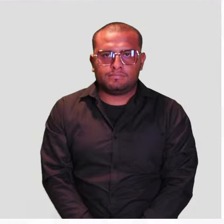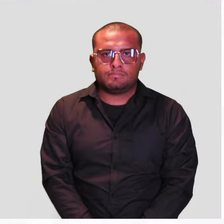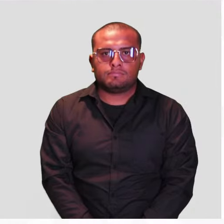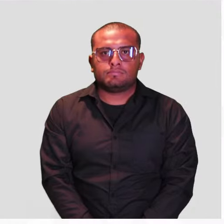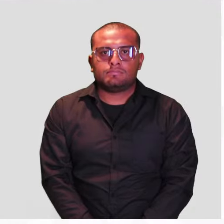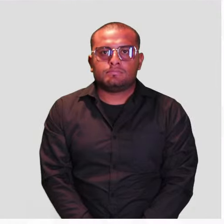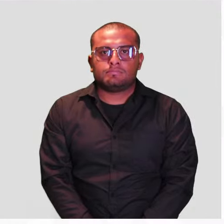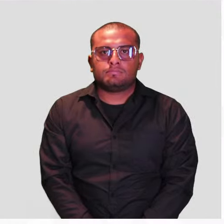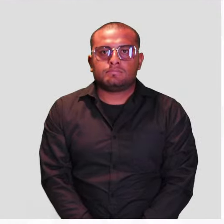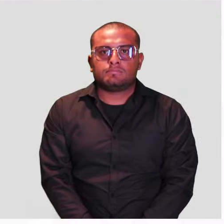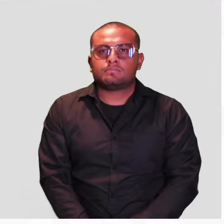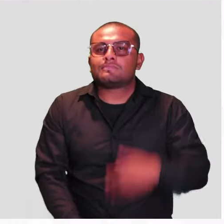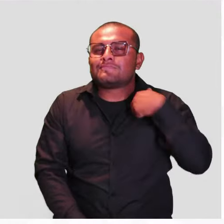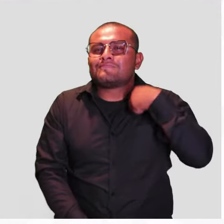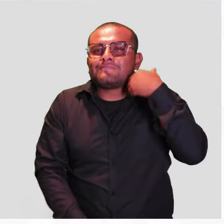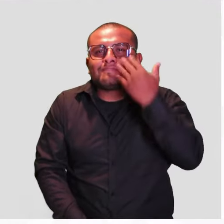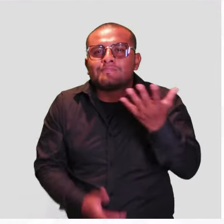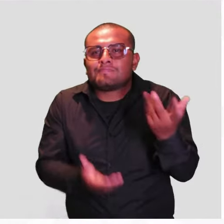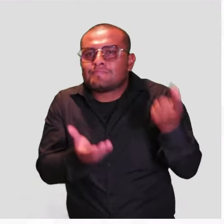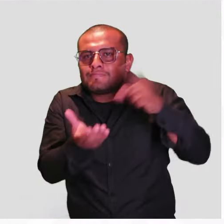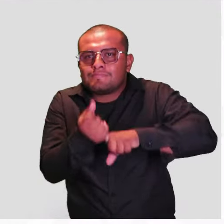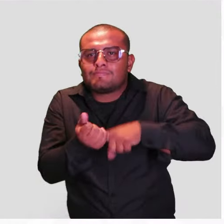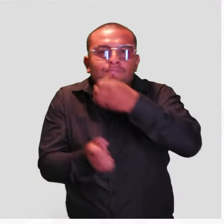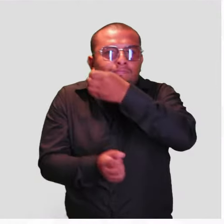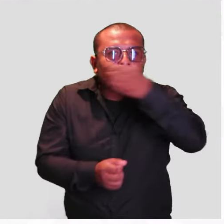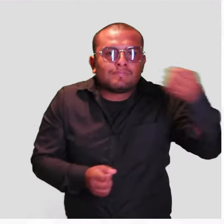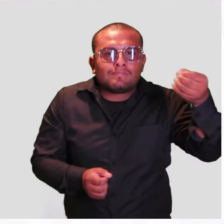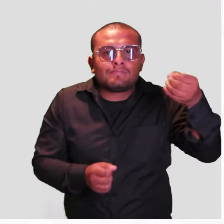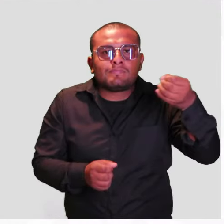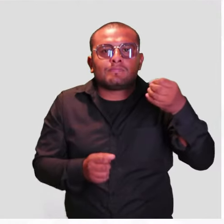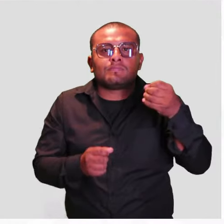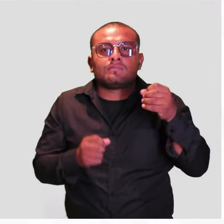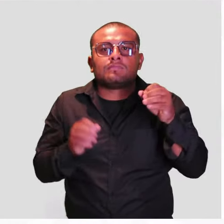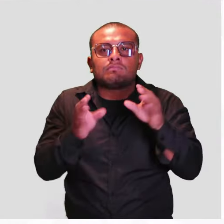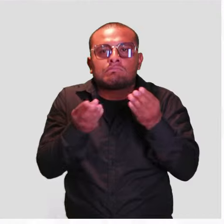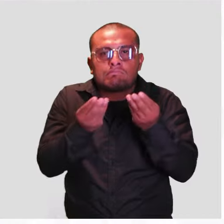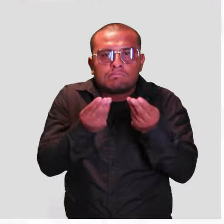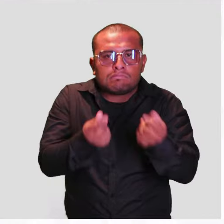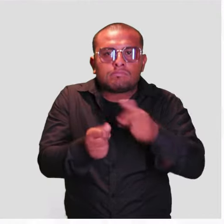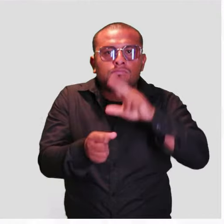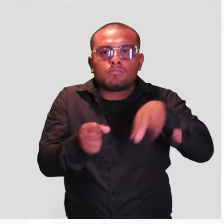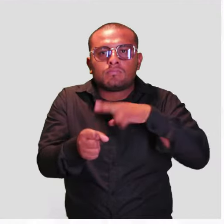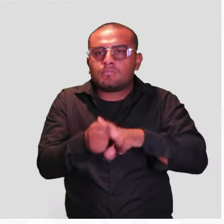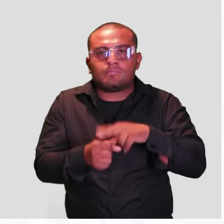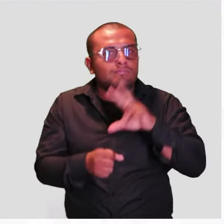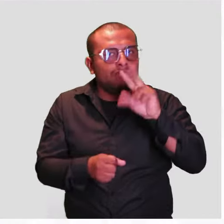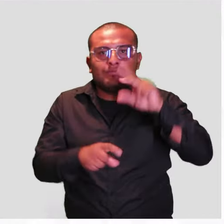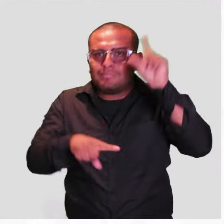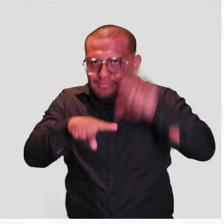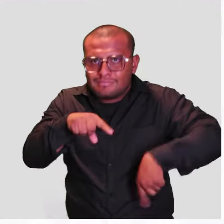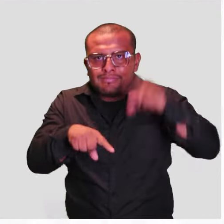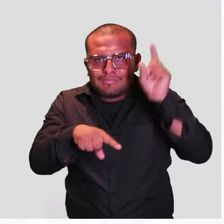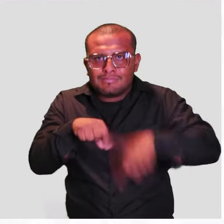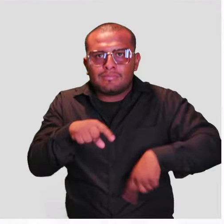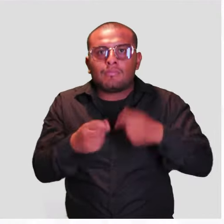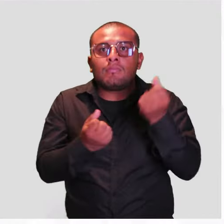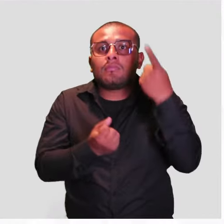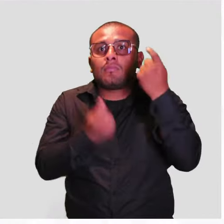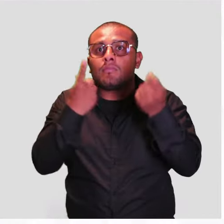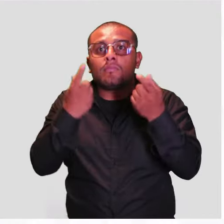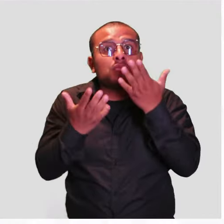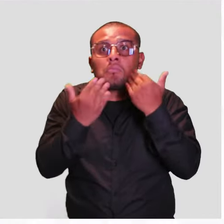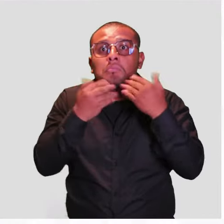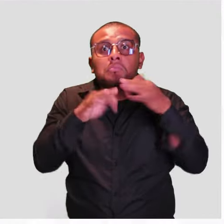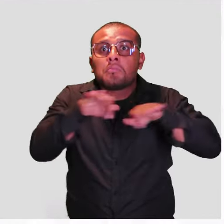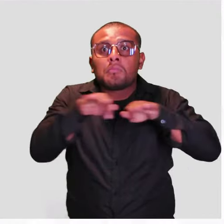orden. Hay que reducir el gasto corriente. Quitar a todos los aviadores del gobierno. Eliminar los gastos excesivos